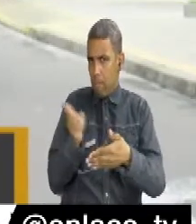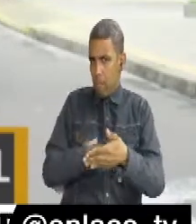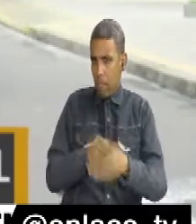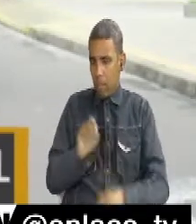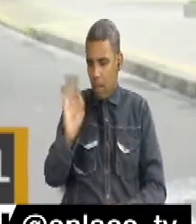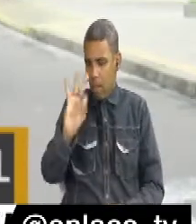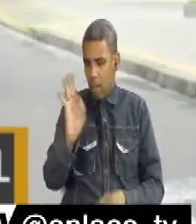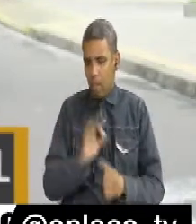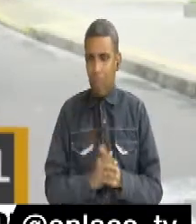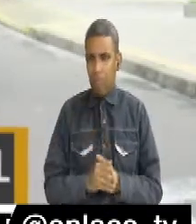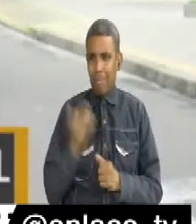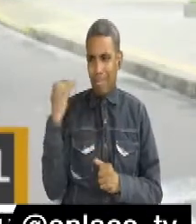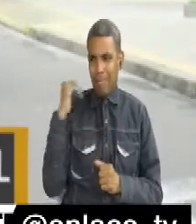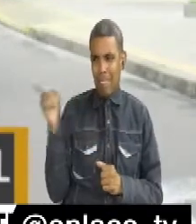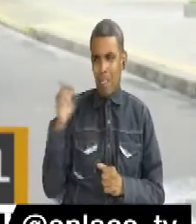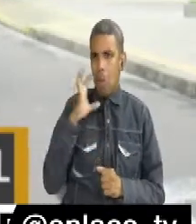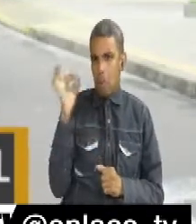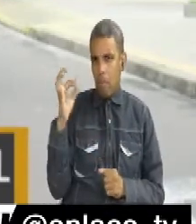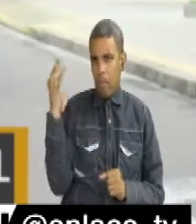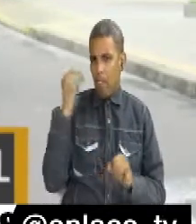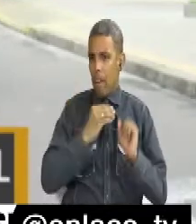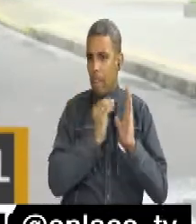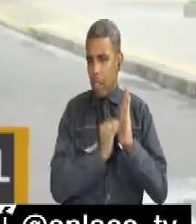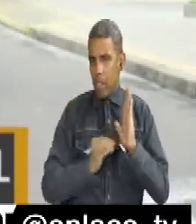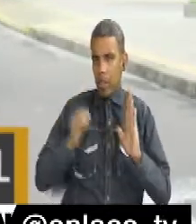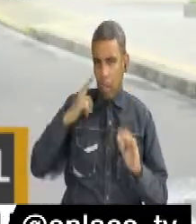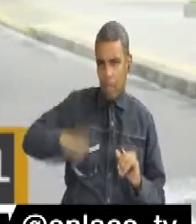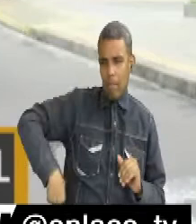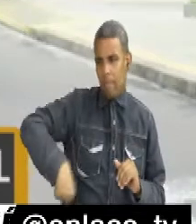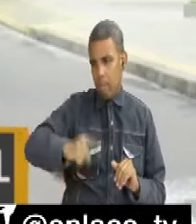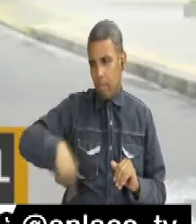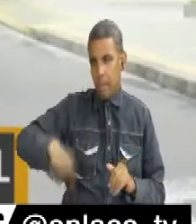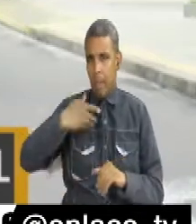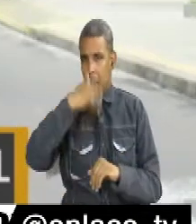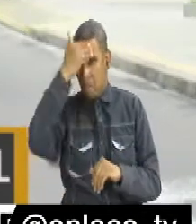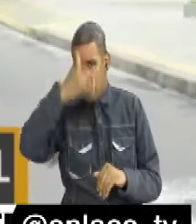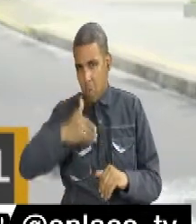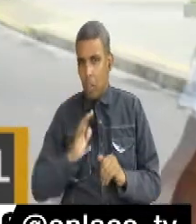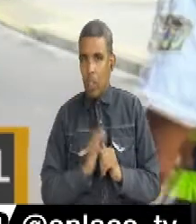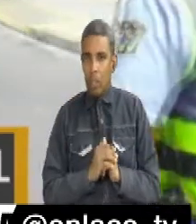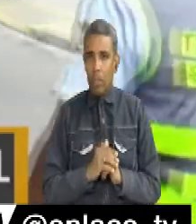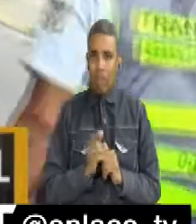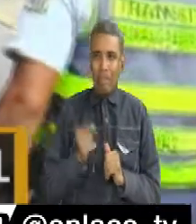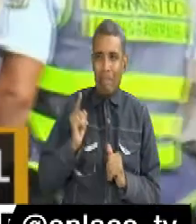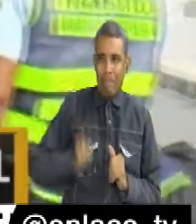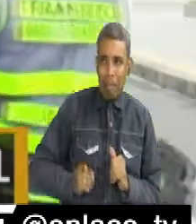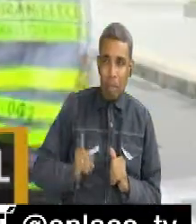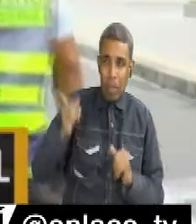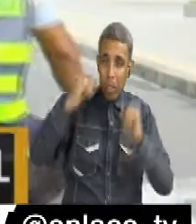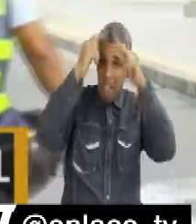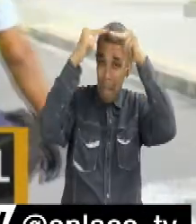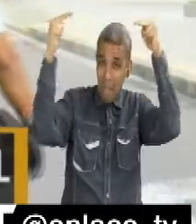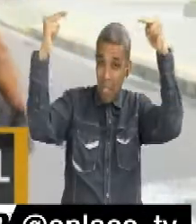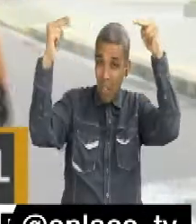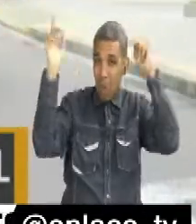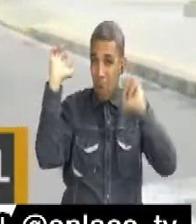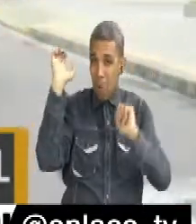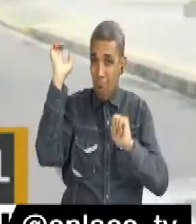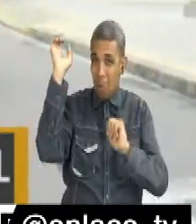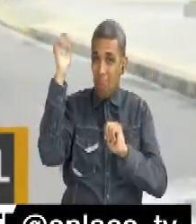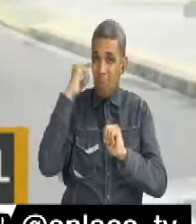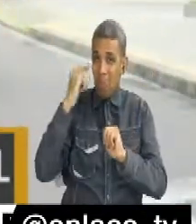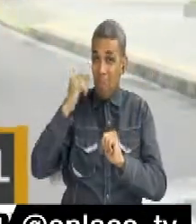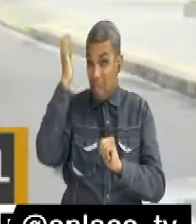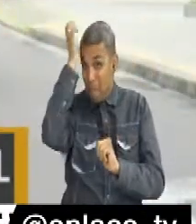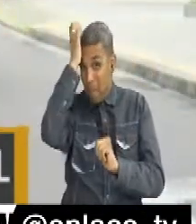algunas veces anteriores él ha pasado por acá. De pronto fue que el tubo de la luz pudo haber presentado que se